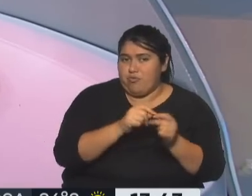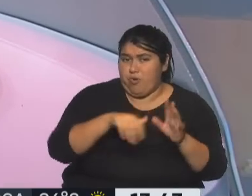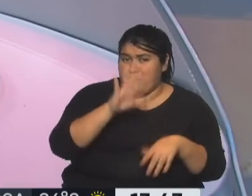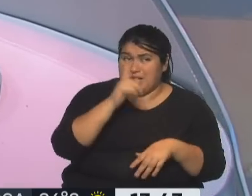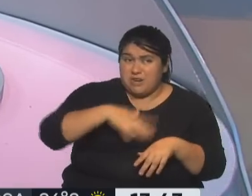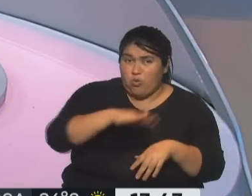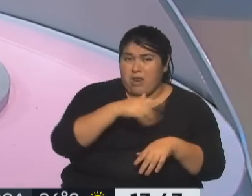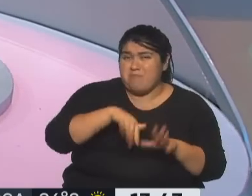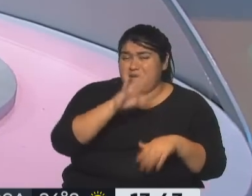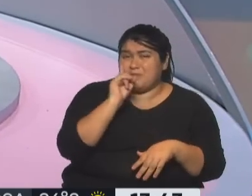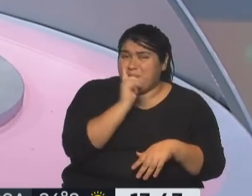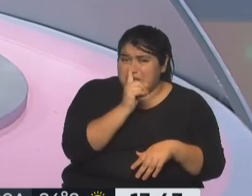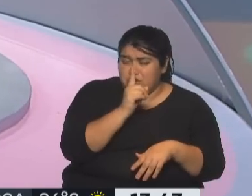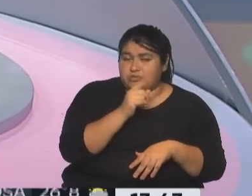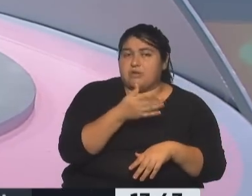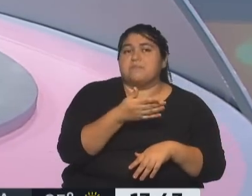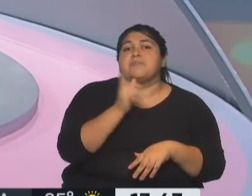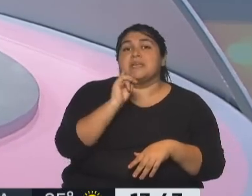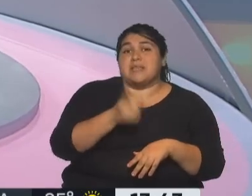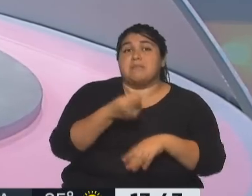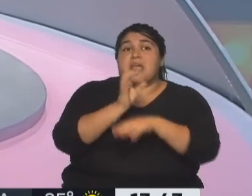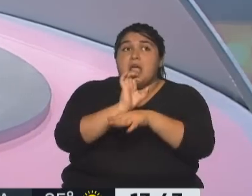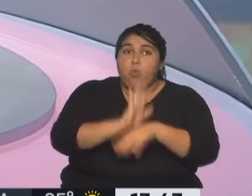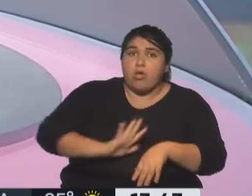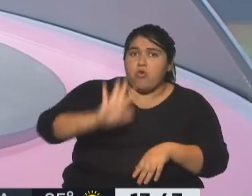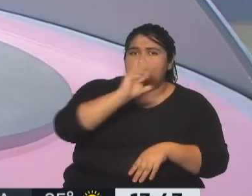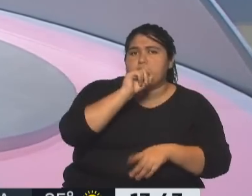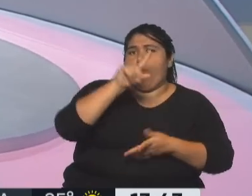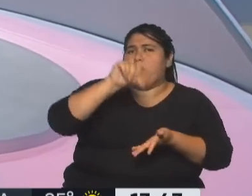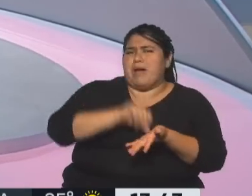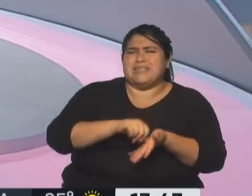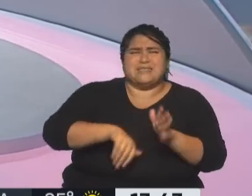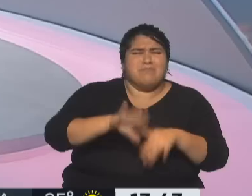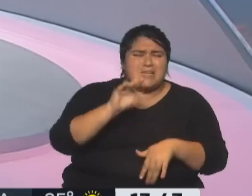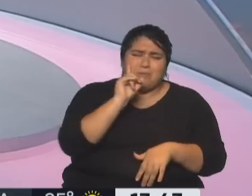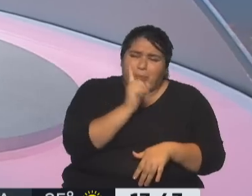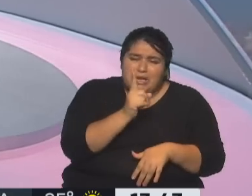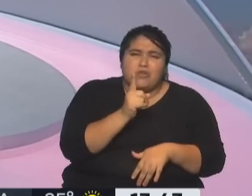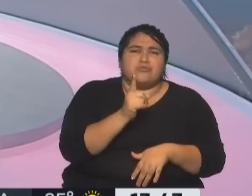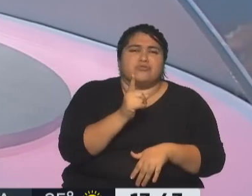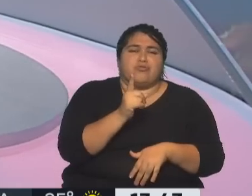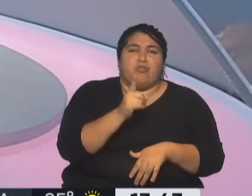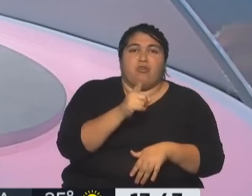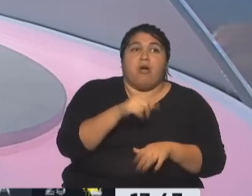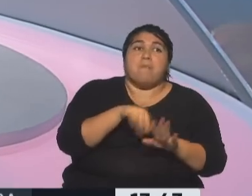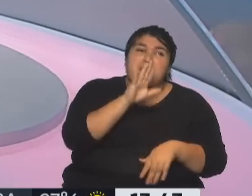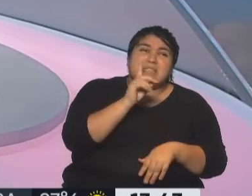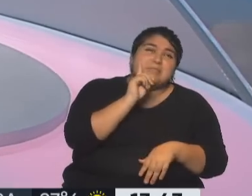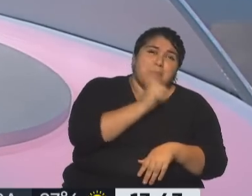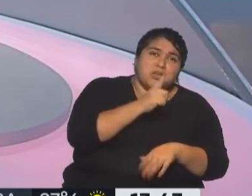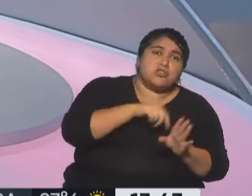más peligrosas de América Latina y que hacen de Ecuador ya un país más peligroso que incluso México. Es decir, que